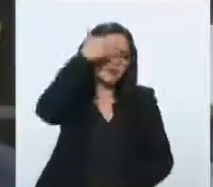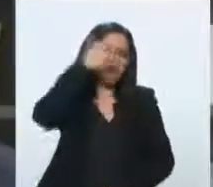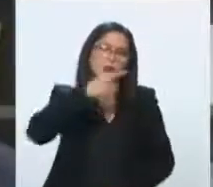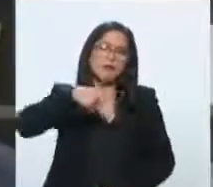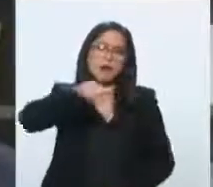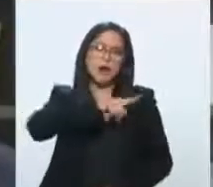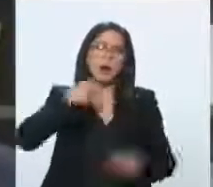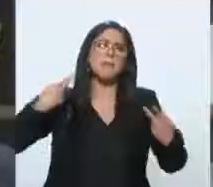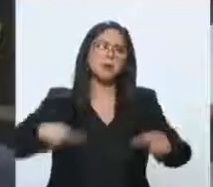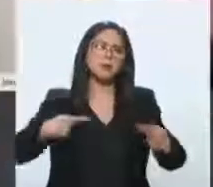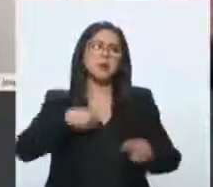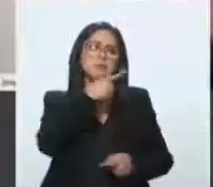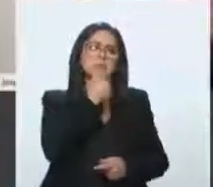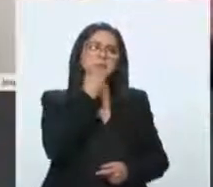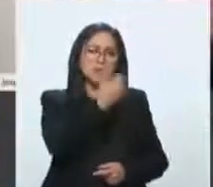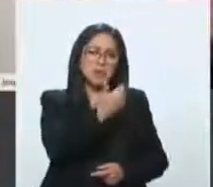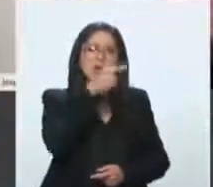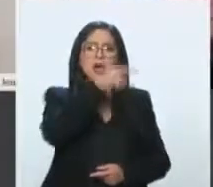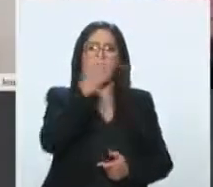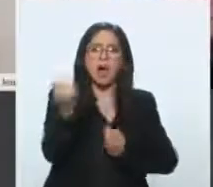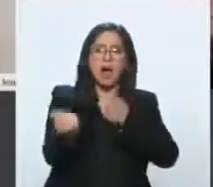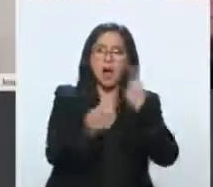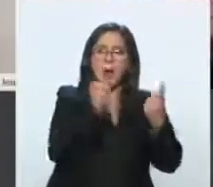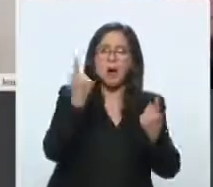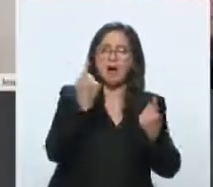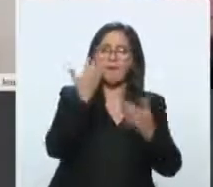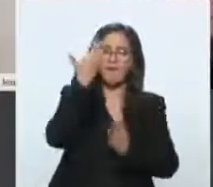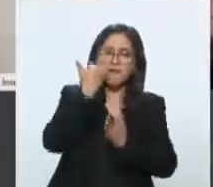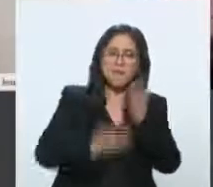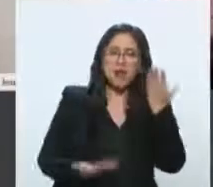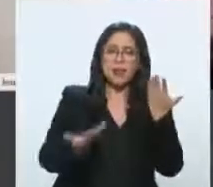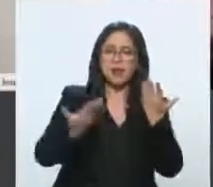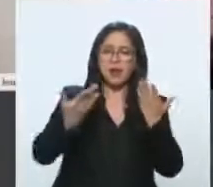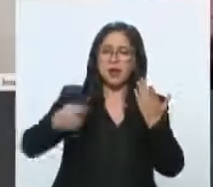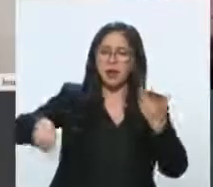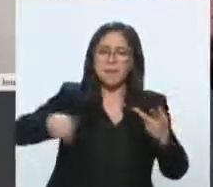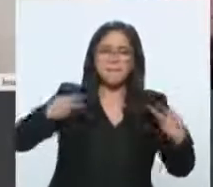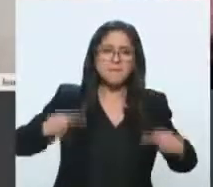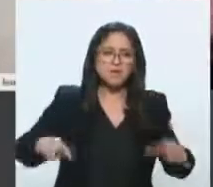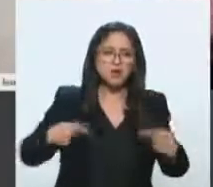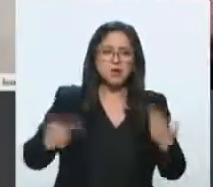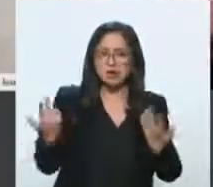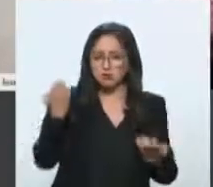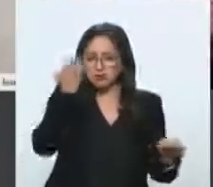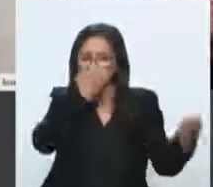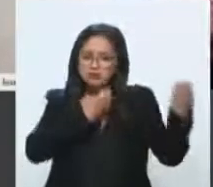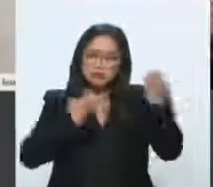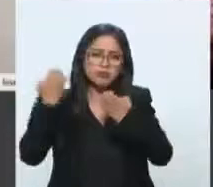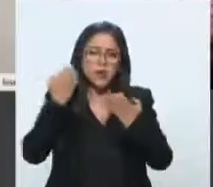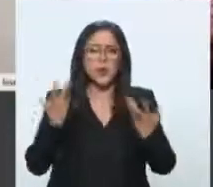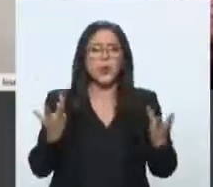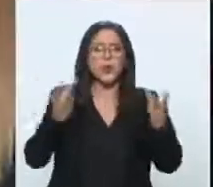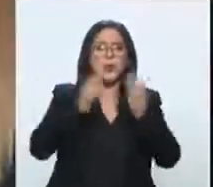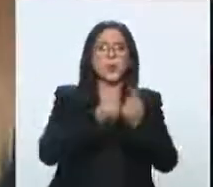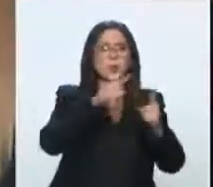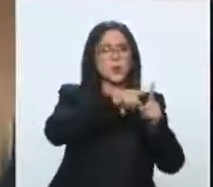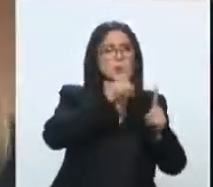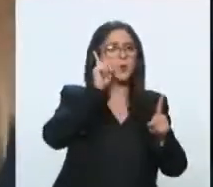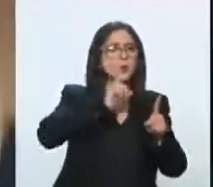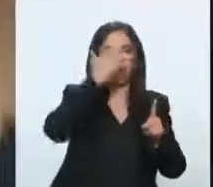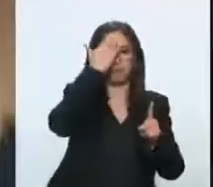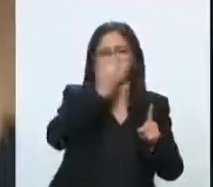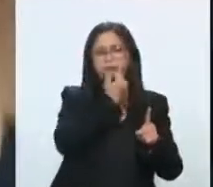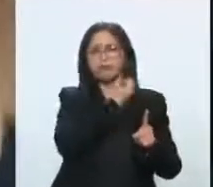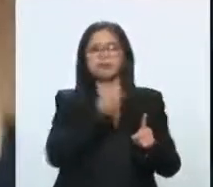¿no? Por los bajos niveles de conocimiento de quien estaba en esa medición comparado con ella.